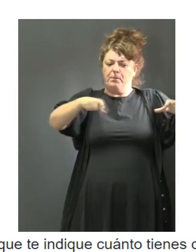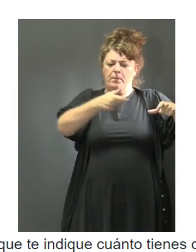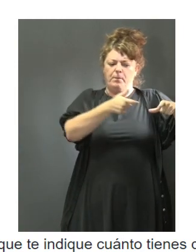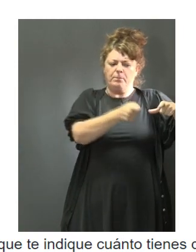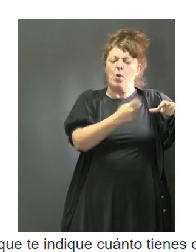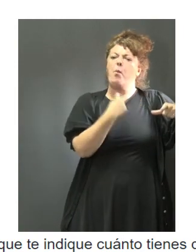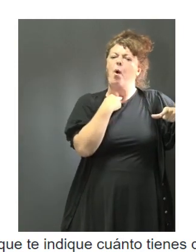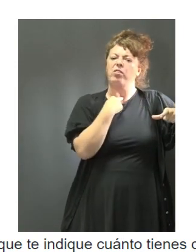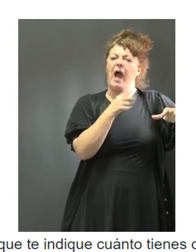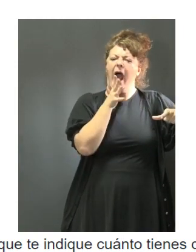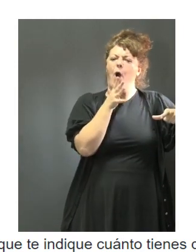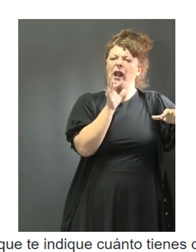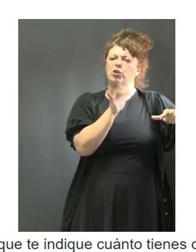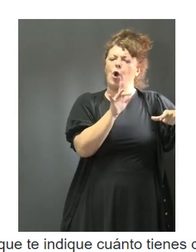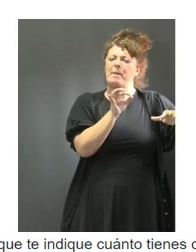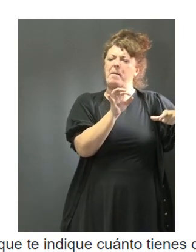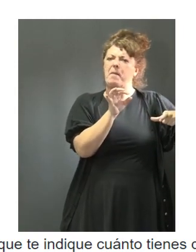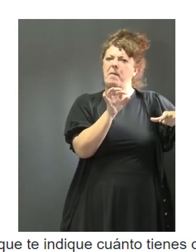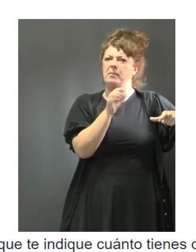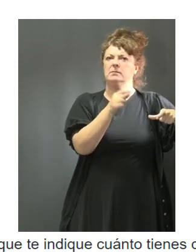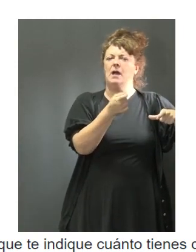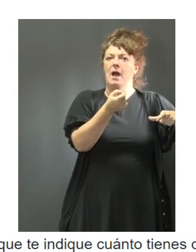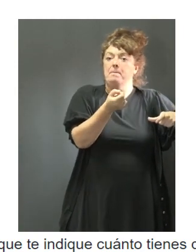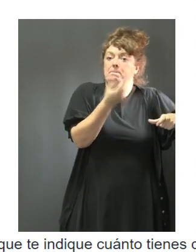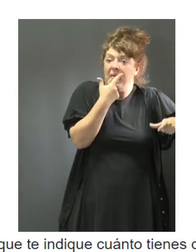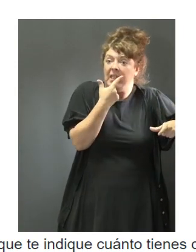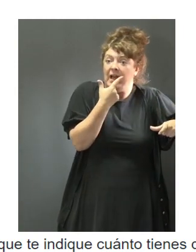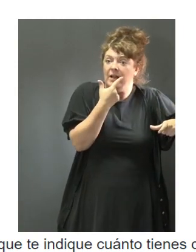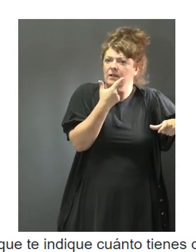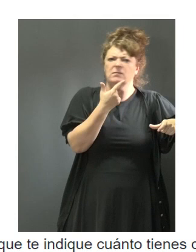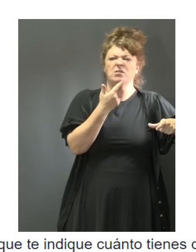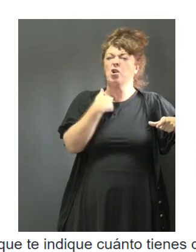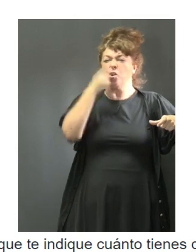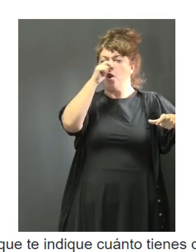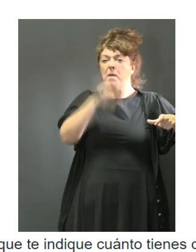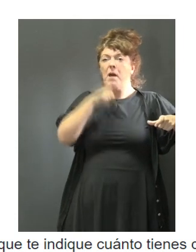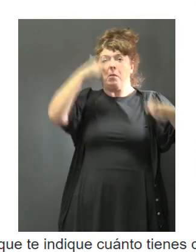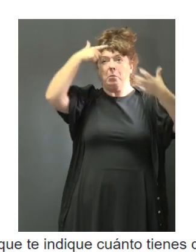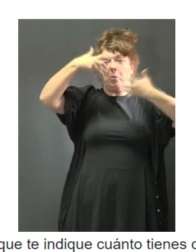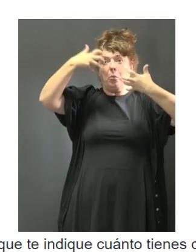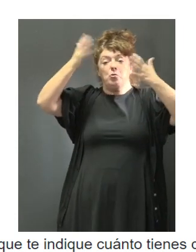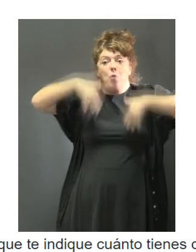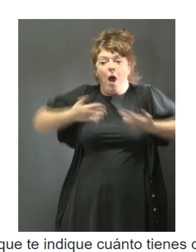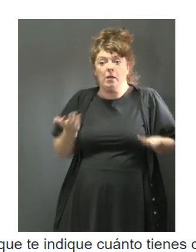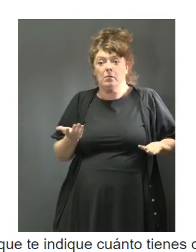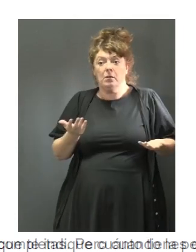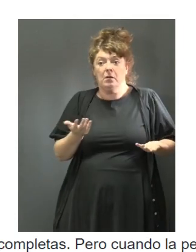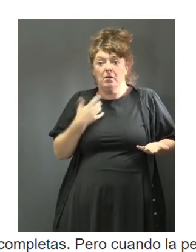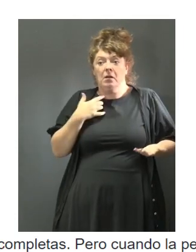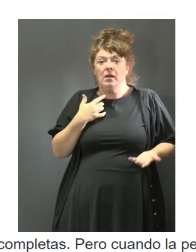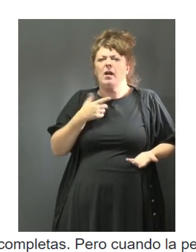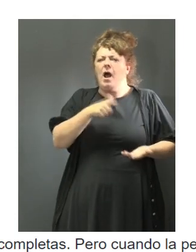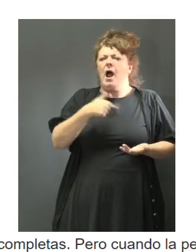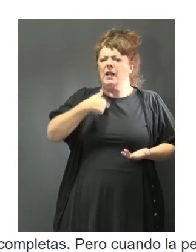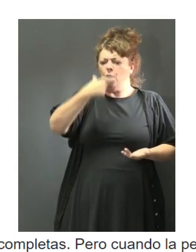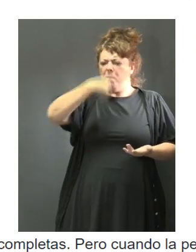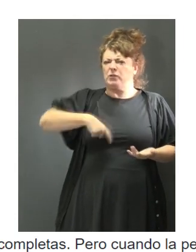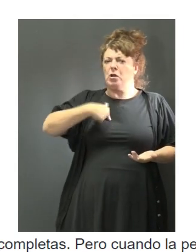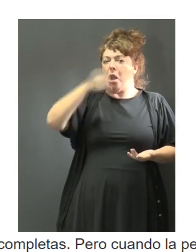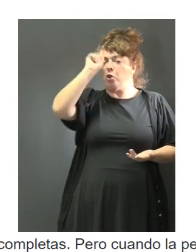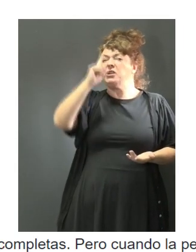con voz para indicarme que tengo que tomar la medicación, no me sirve, no me da una solución, porque no has pensado que la